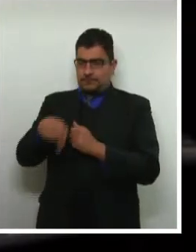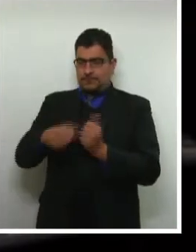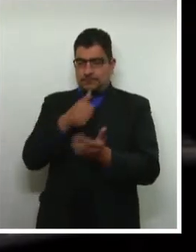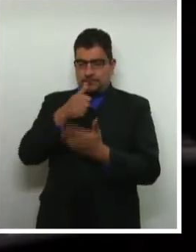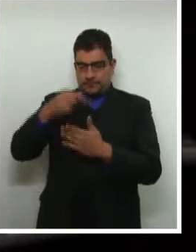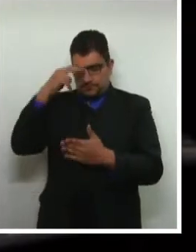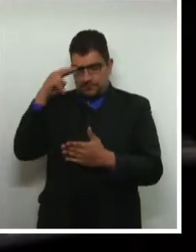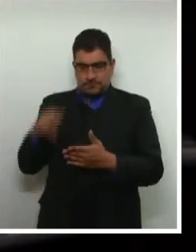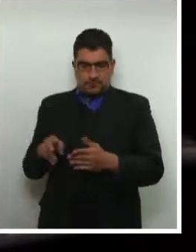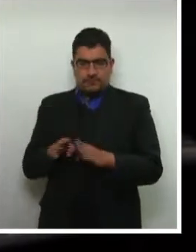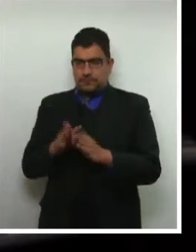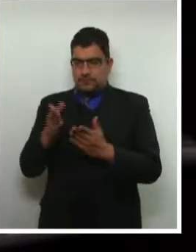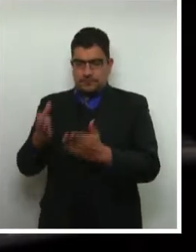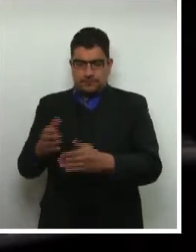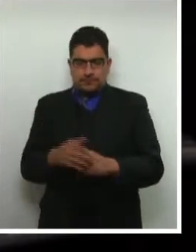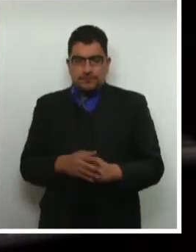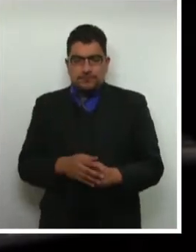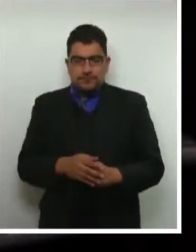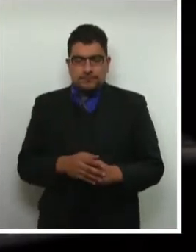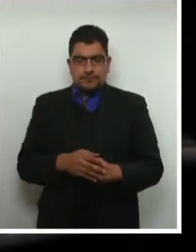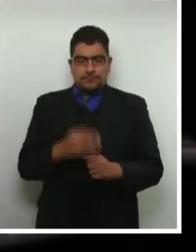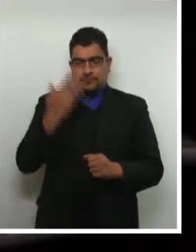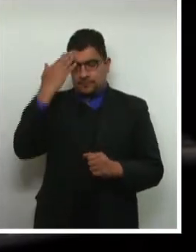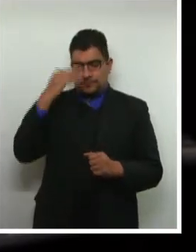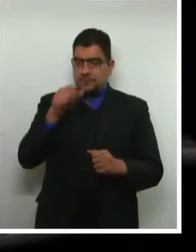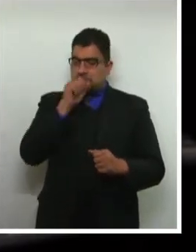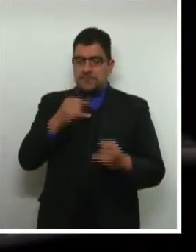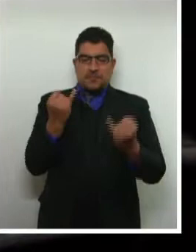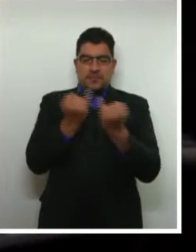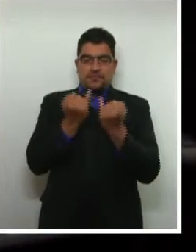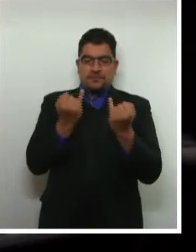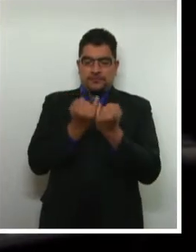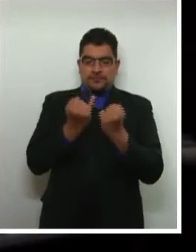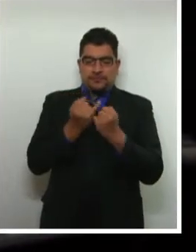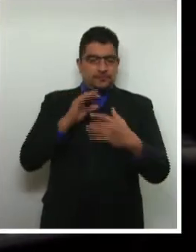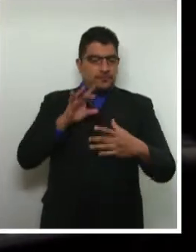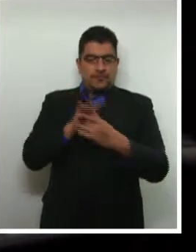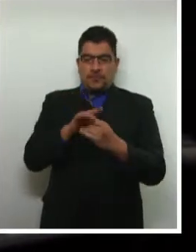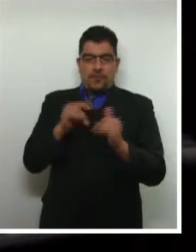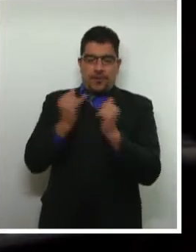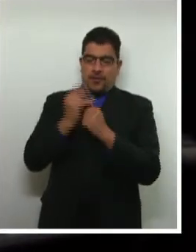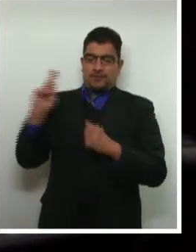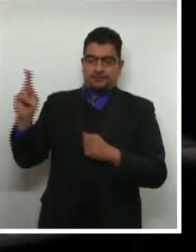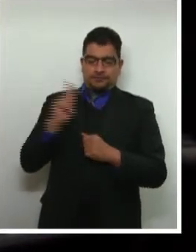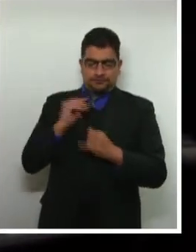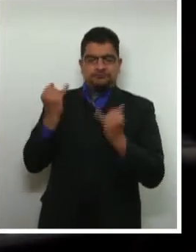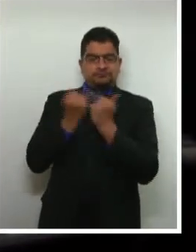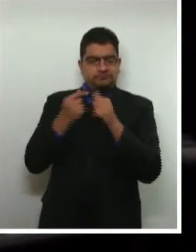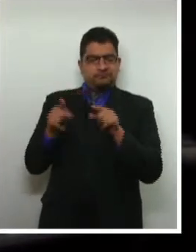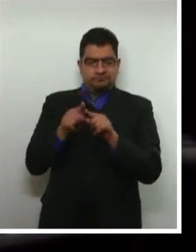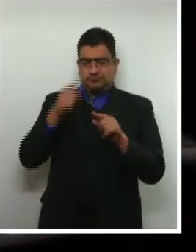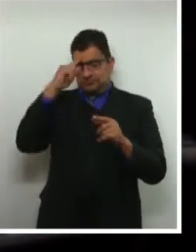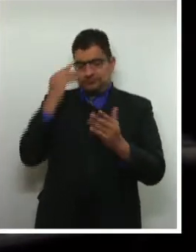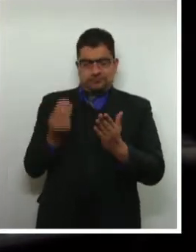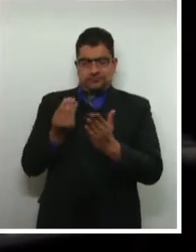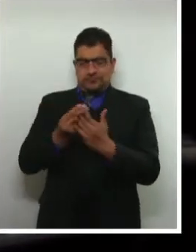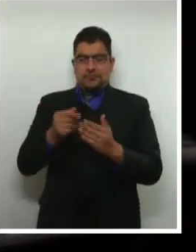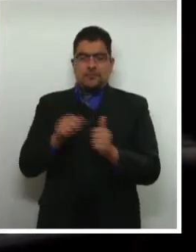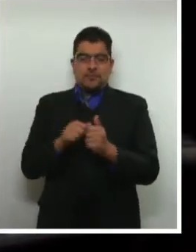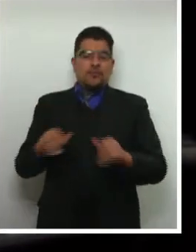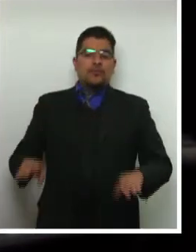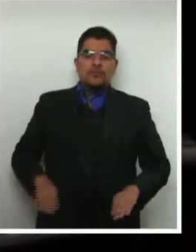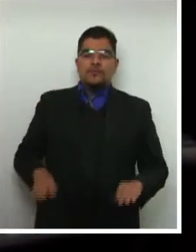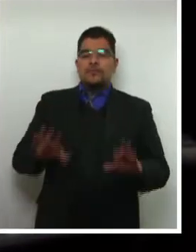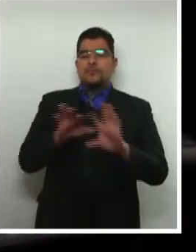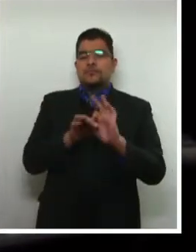ciudad. Sí, coincidiendo con él, mantenemos una reserva en cuanto a la forma y a